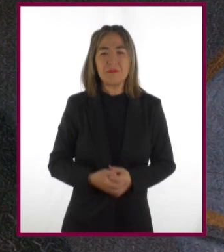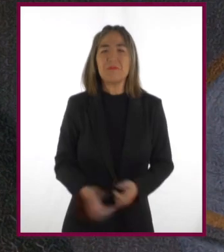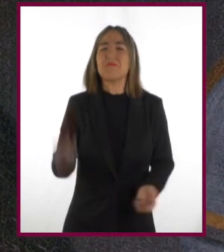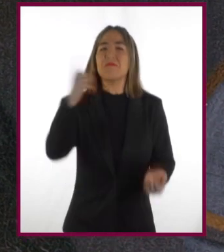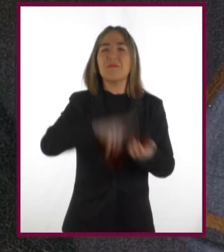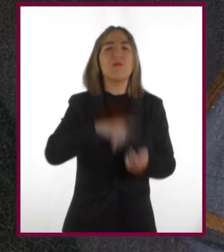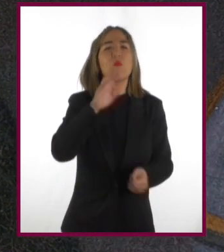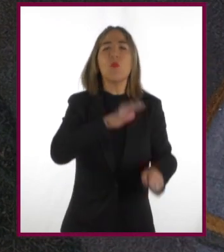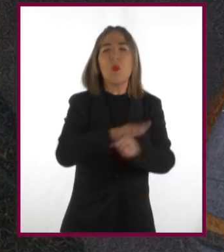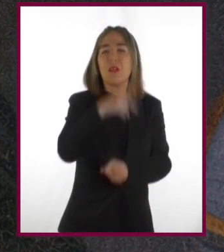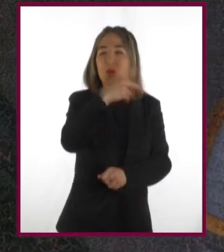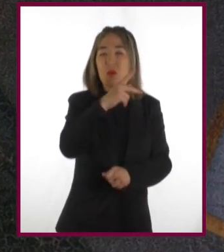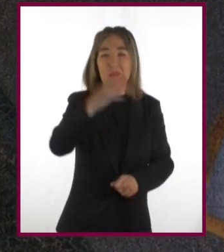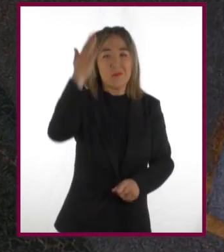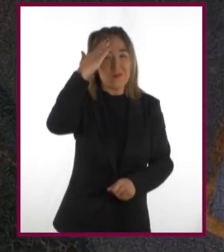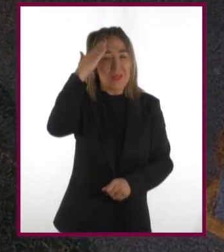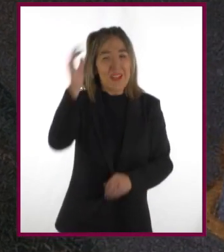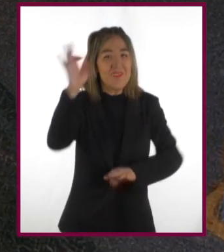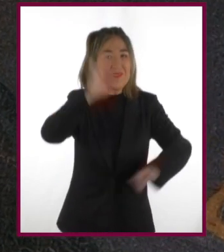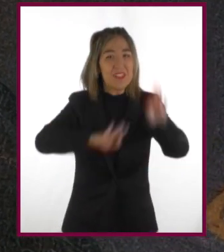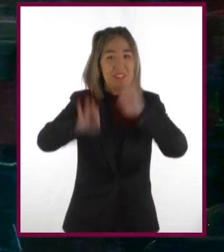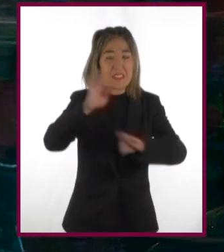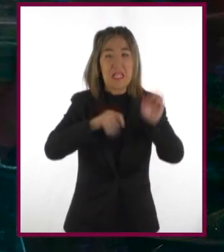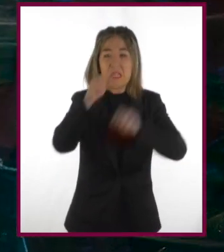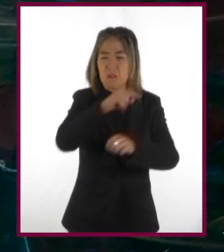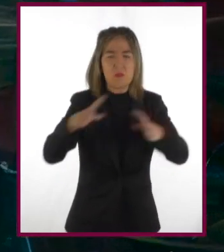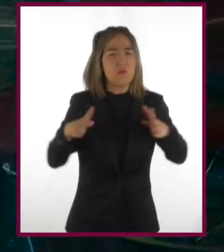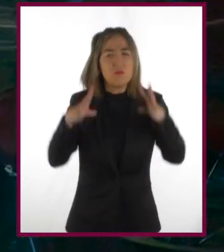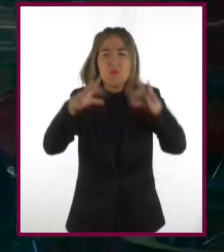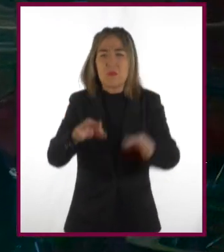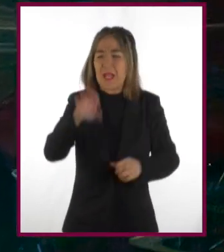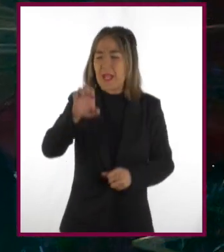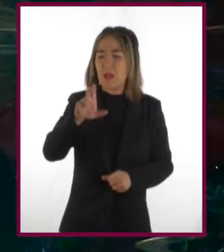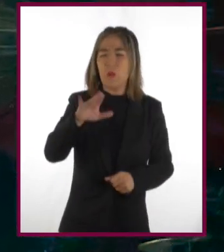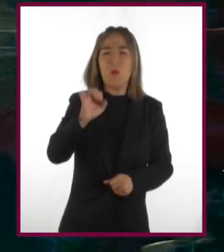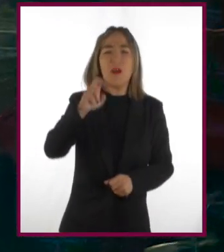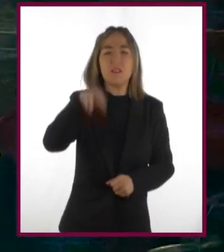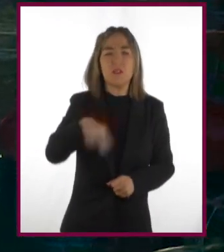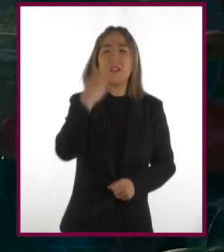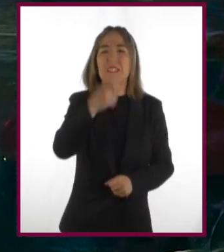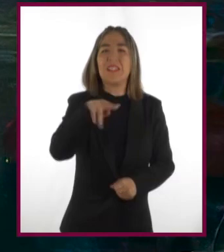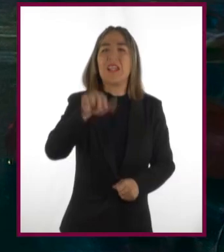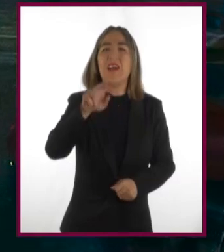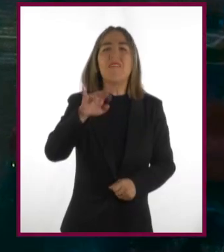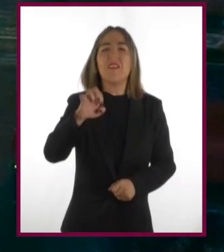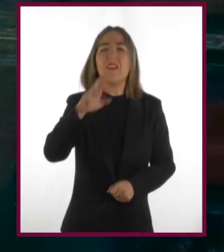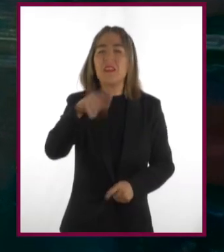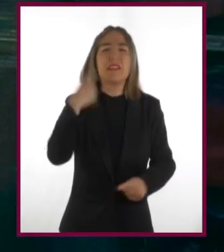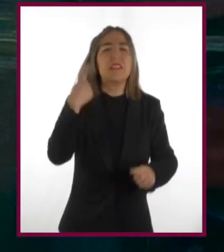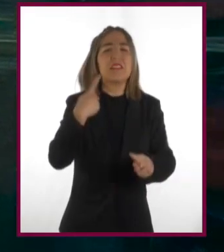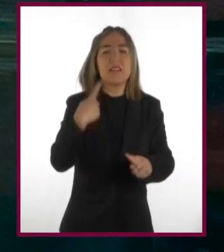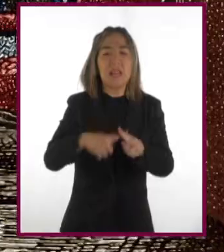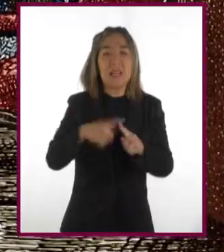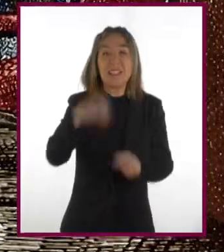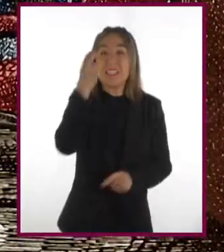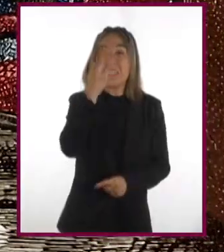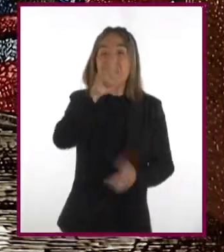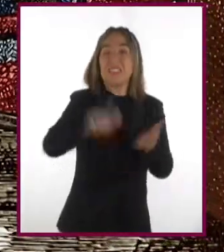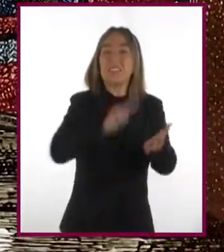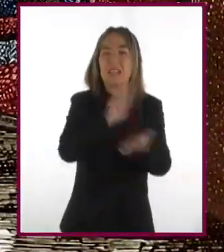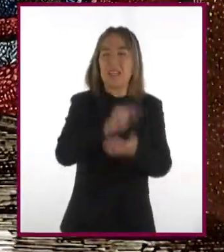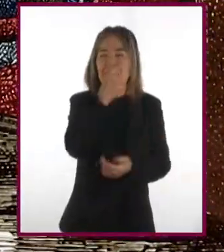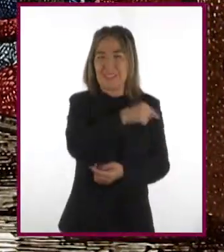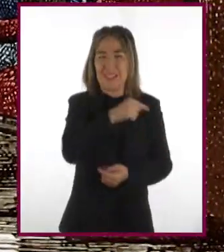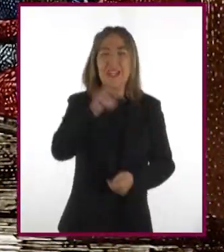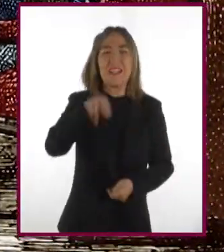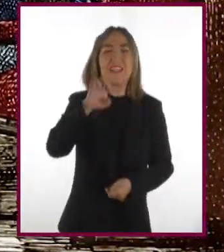buena parte de los principios que gobiernan la física, el origen de las ecuaciones de Navier-Stokes proviene de las 3 leyes de